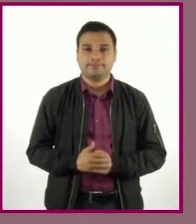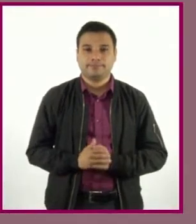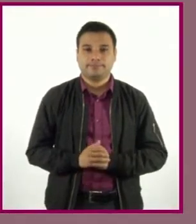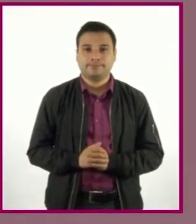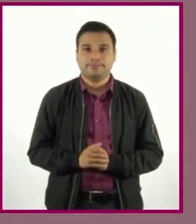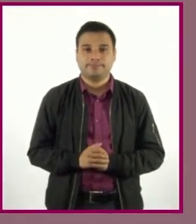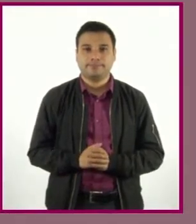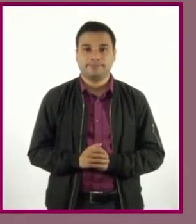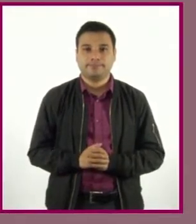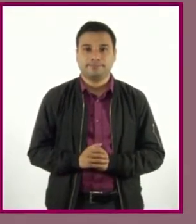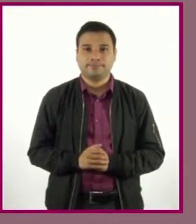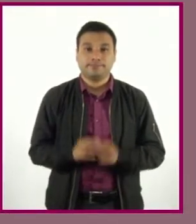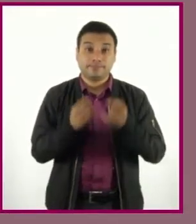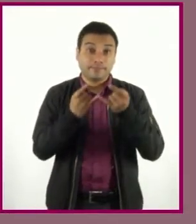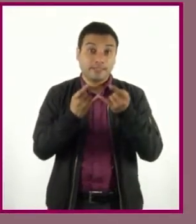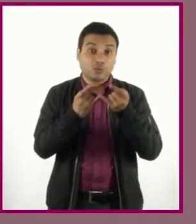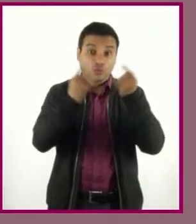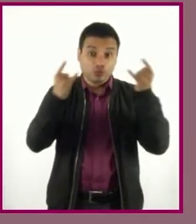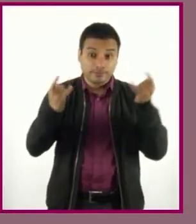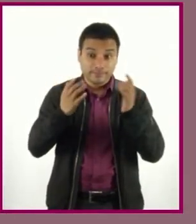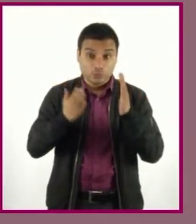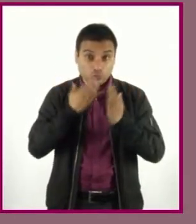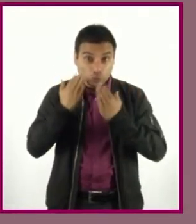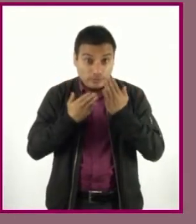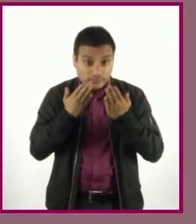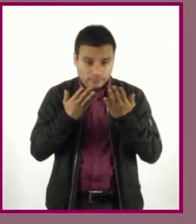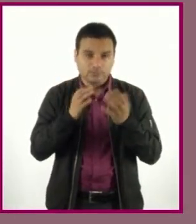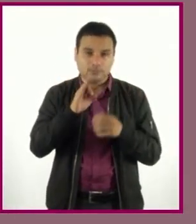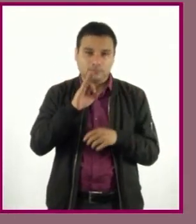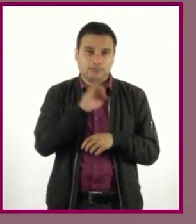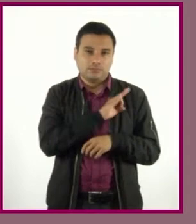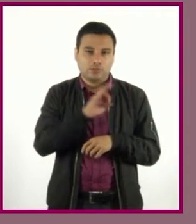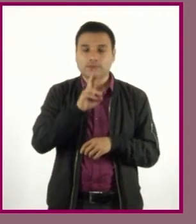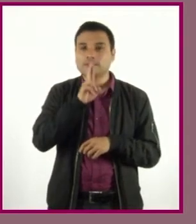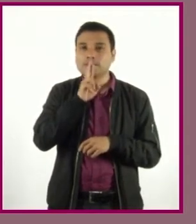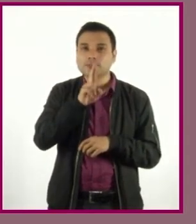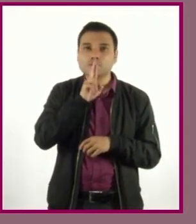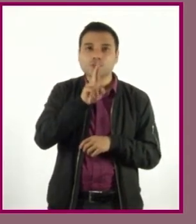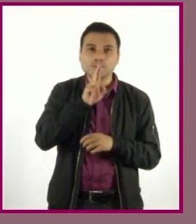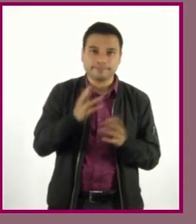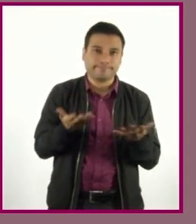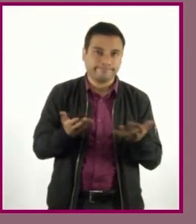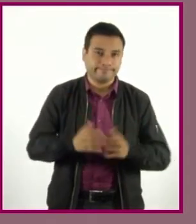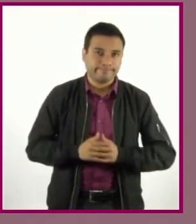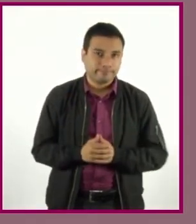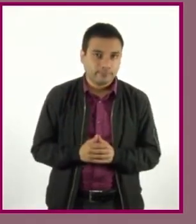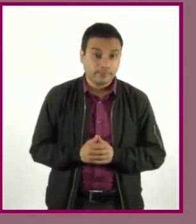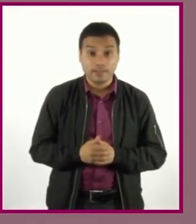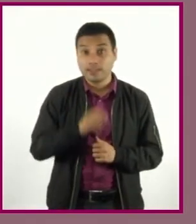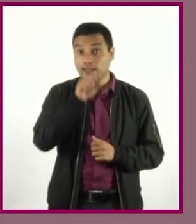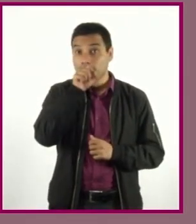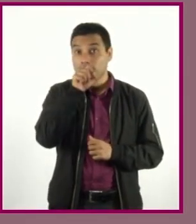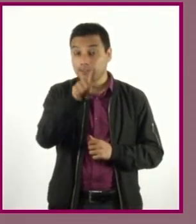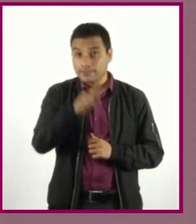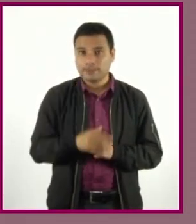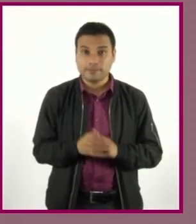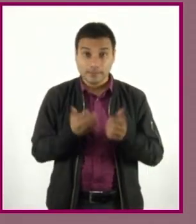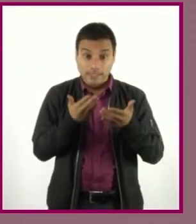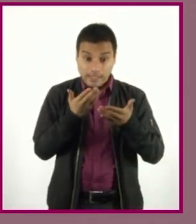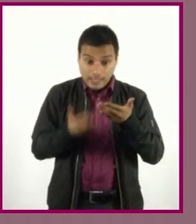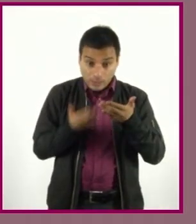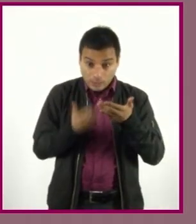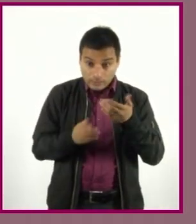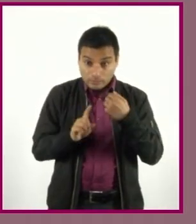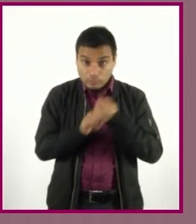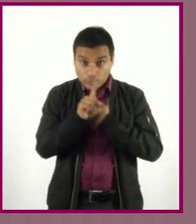El estudio de la historia puede dar respuesta a estas inquietudes y también ayuda a comprender el presente y las